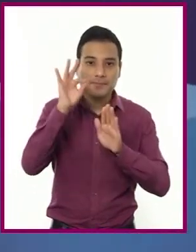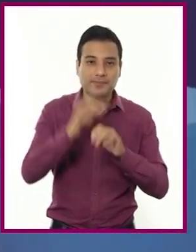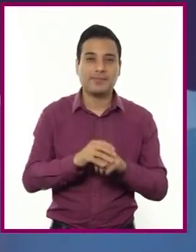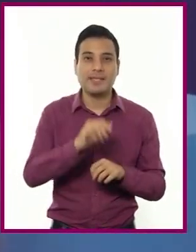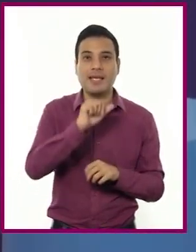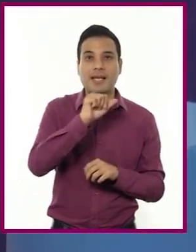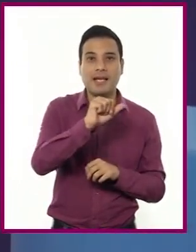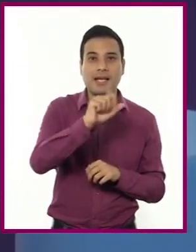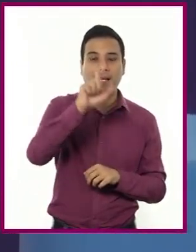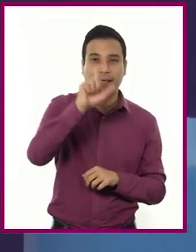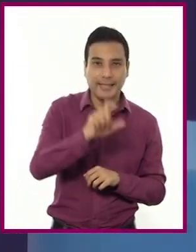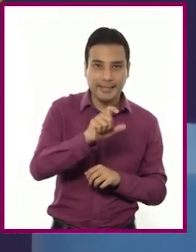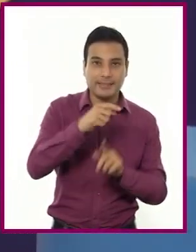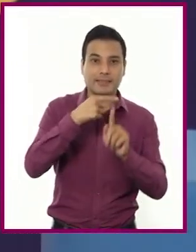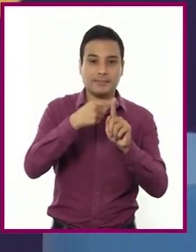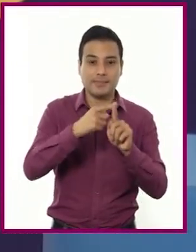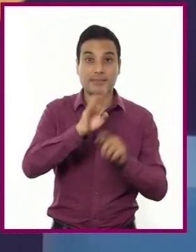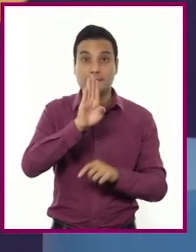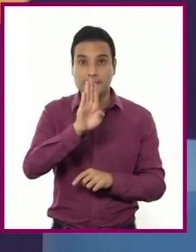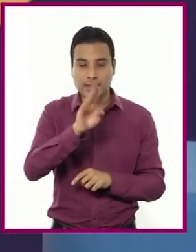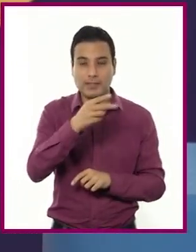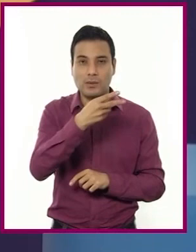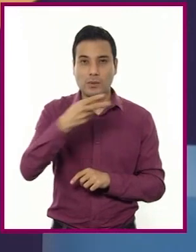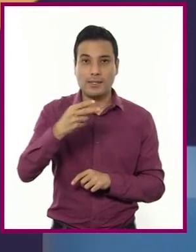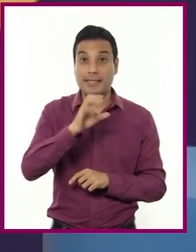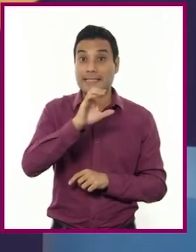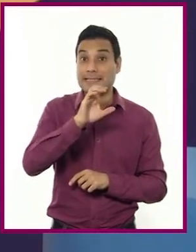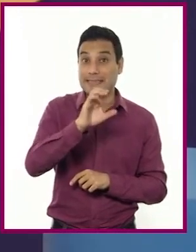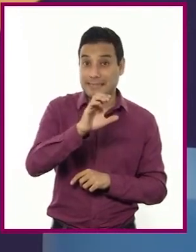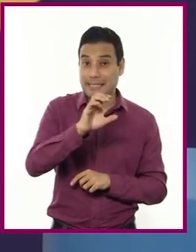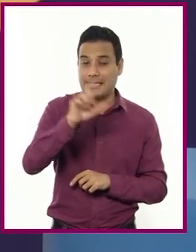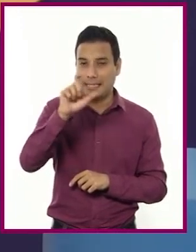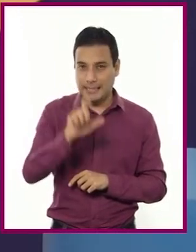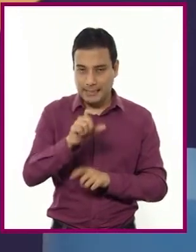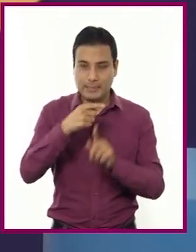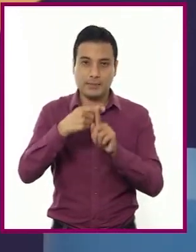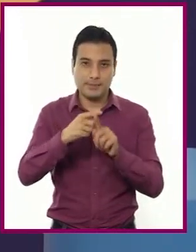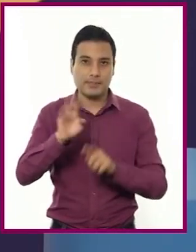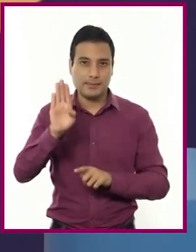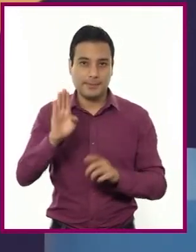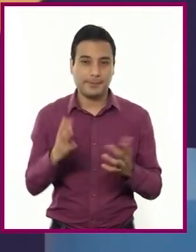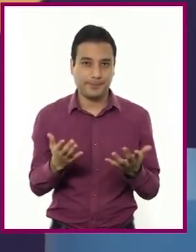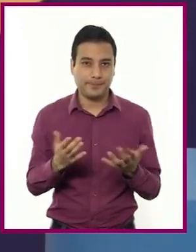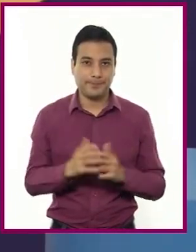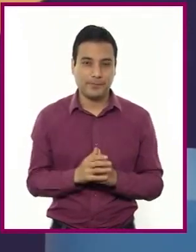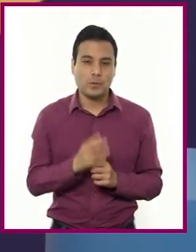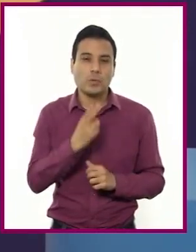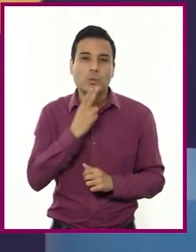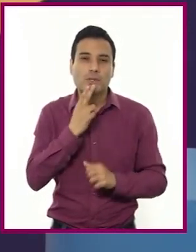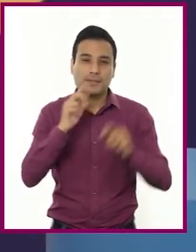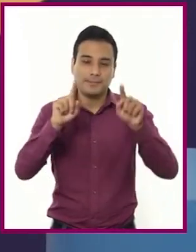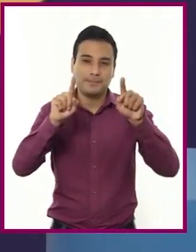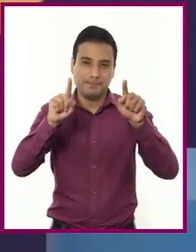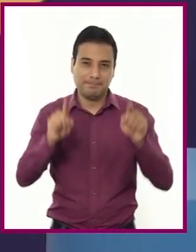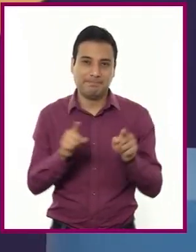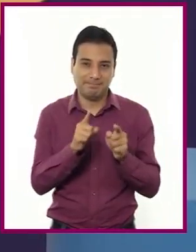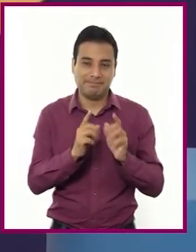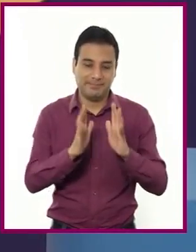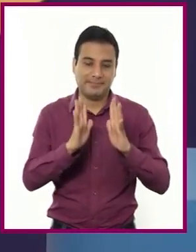más b igual a cx más d, empleando signos de agrupación. En estos casos fueron